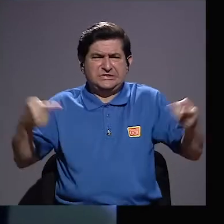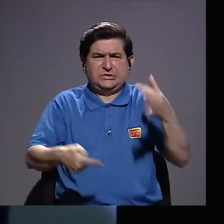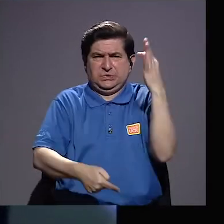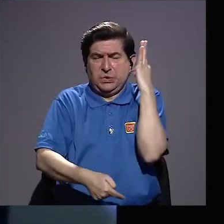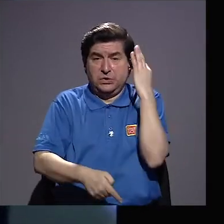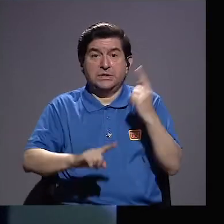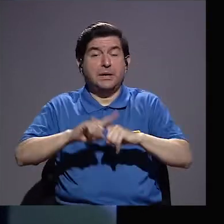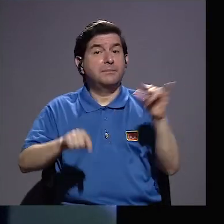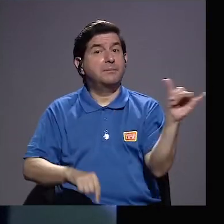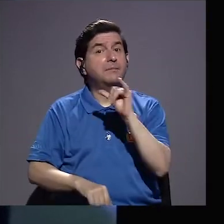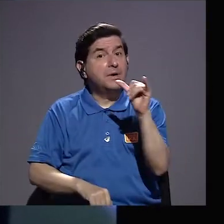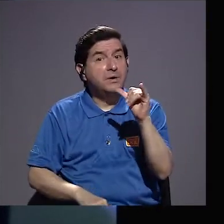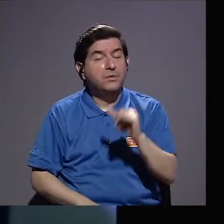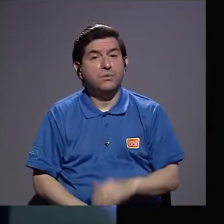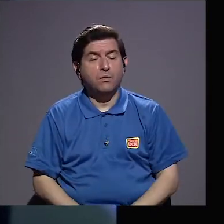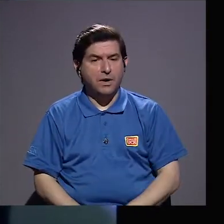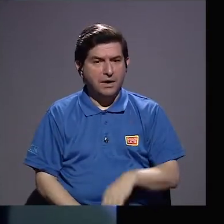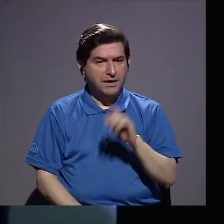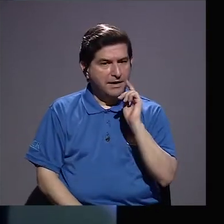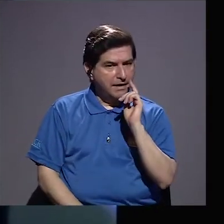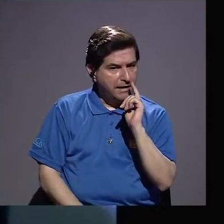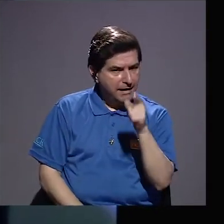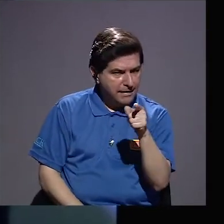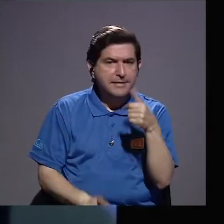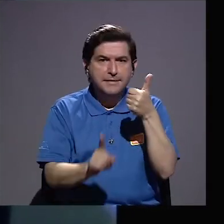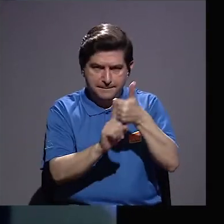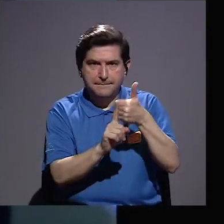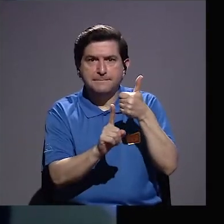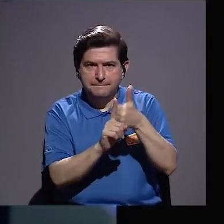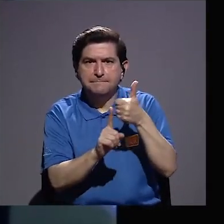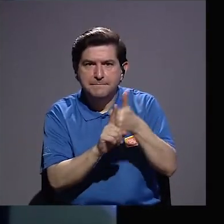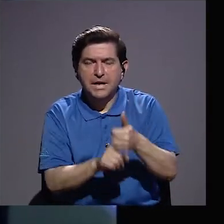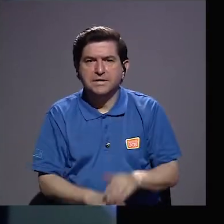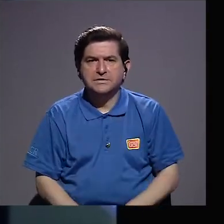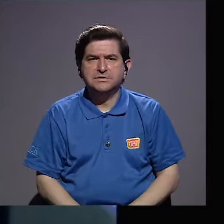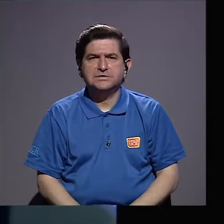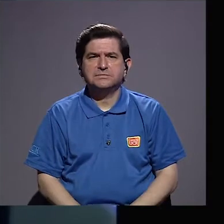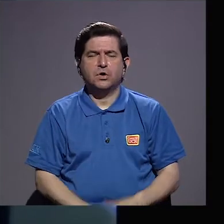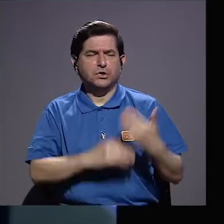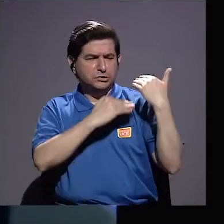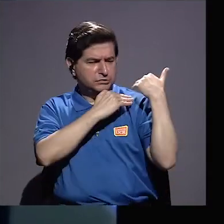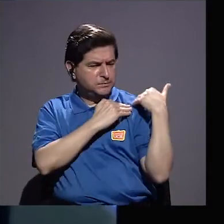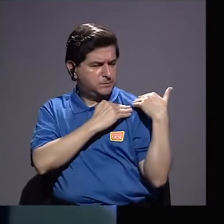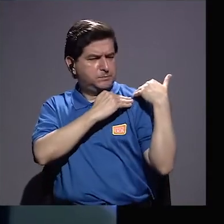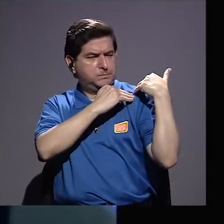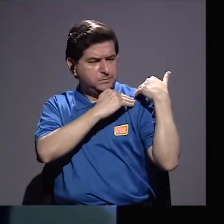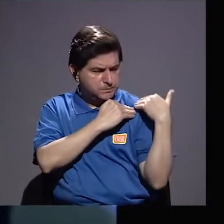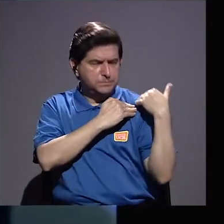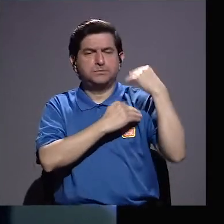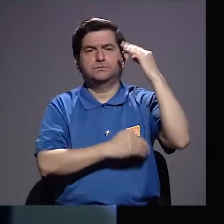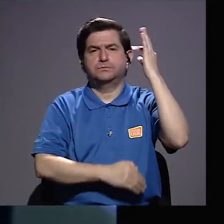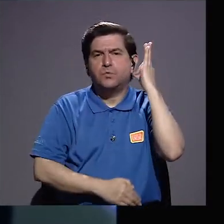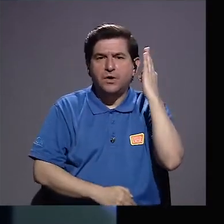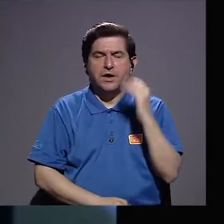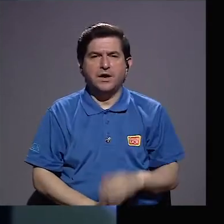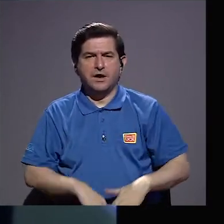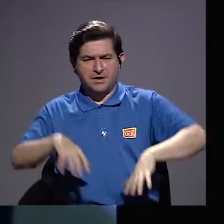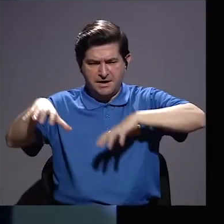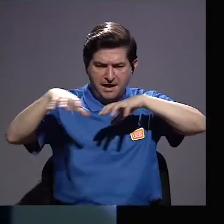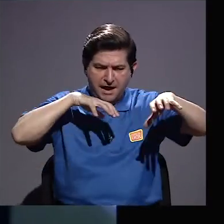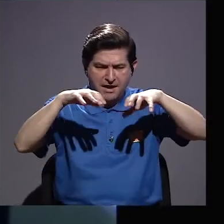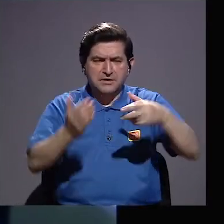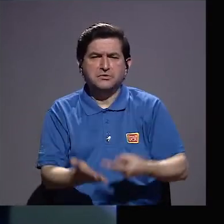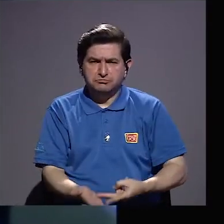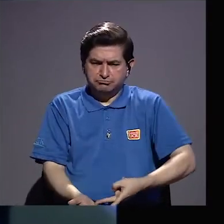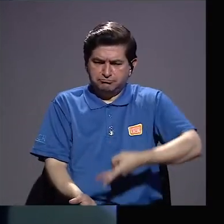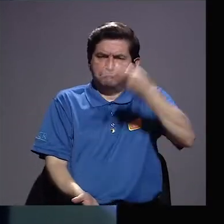pero también que hay una gran resiliencia de las mujeres y un activismo muy